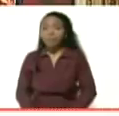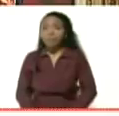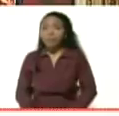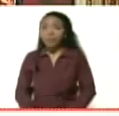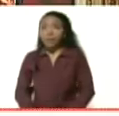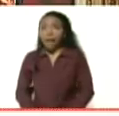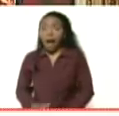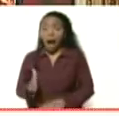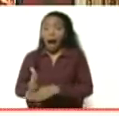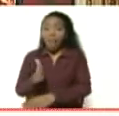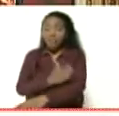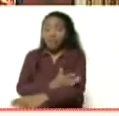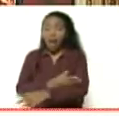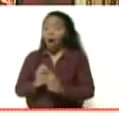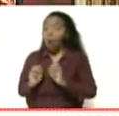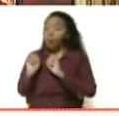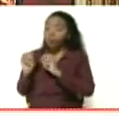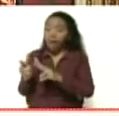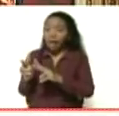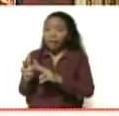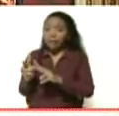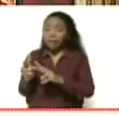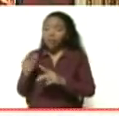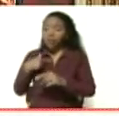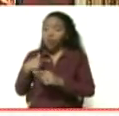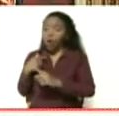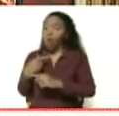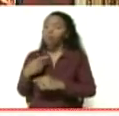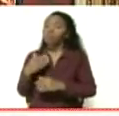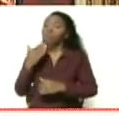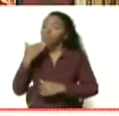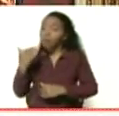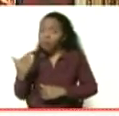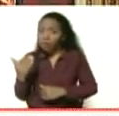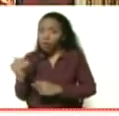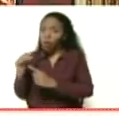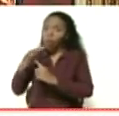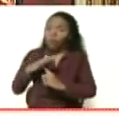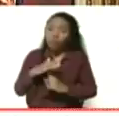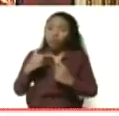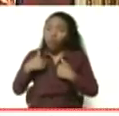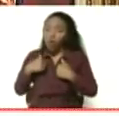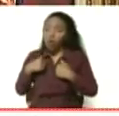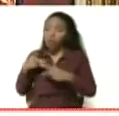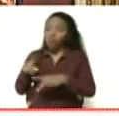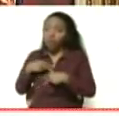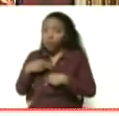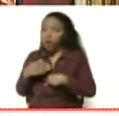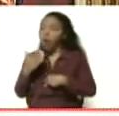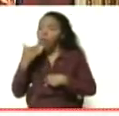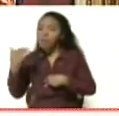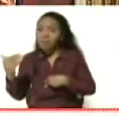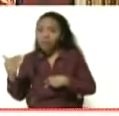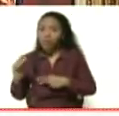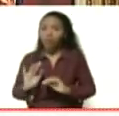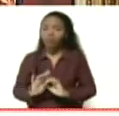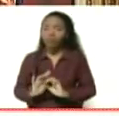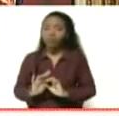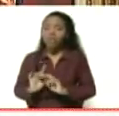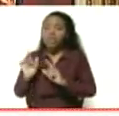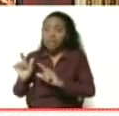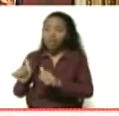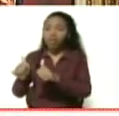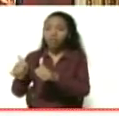la opción reprimo o permito, yo tomé la opción lo permito. Y ha sido